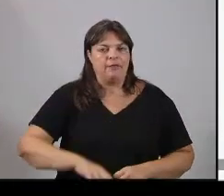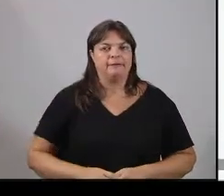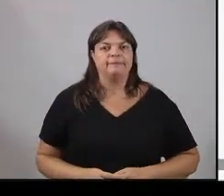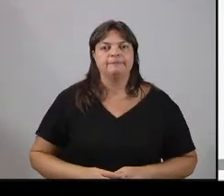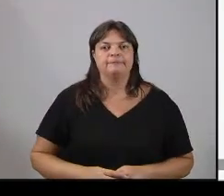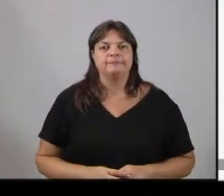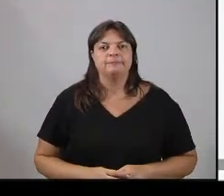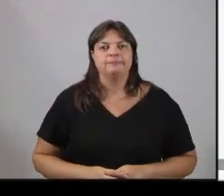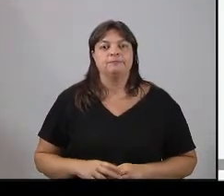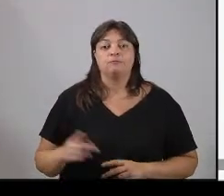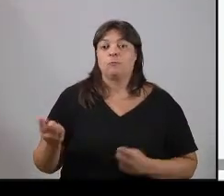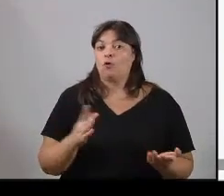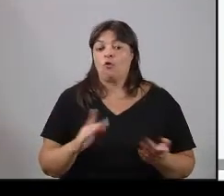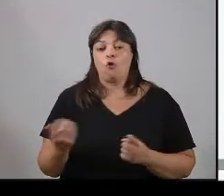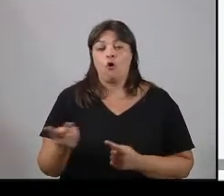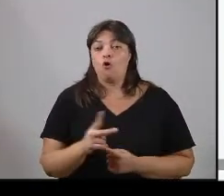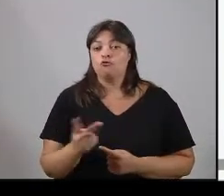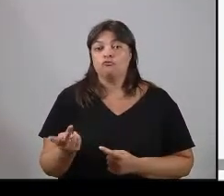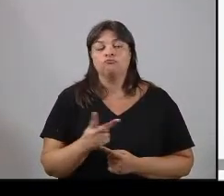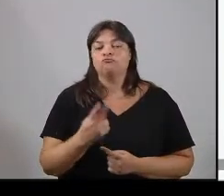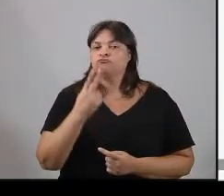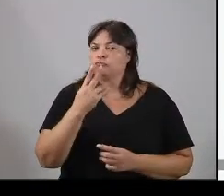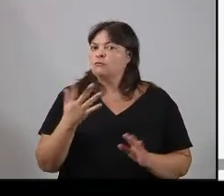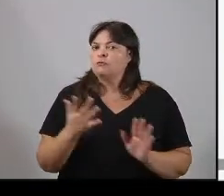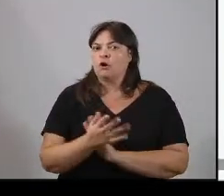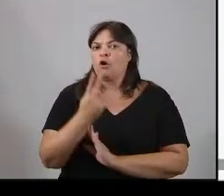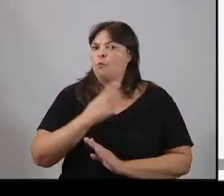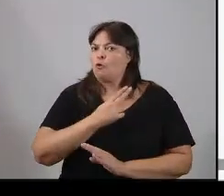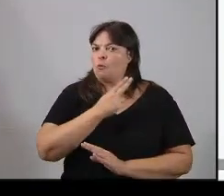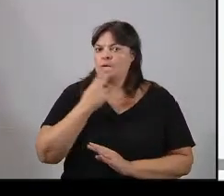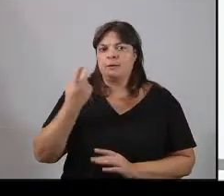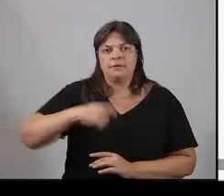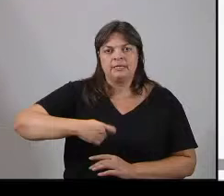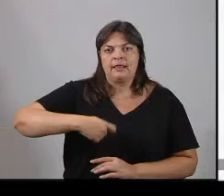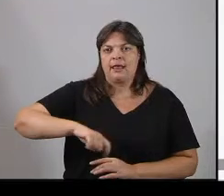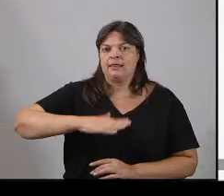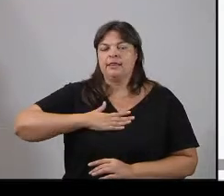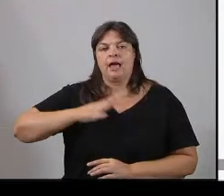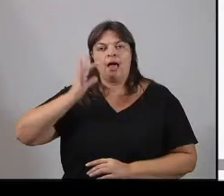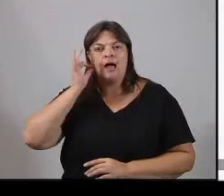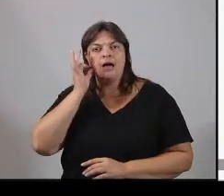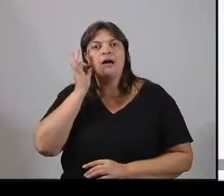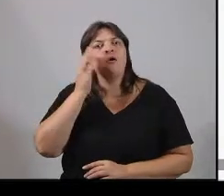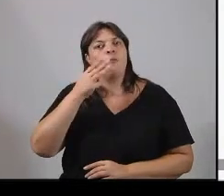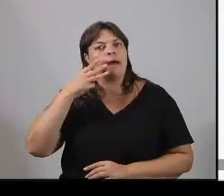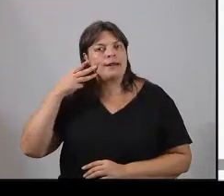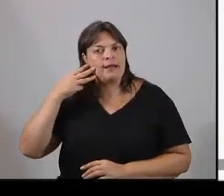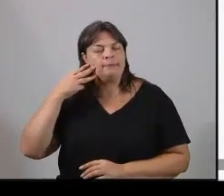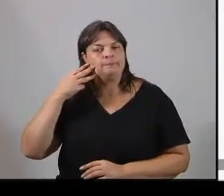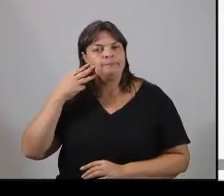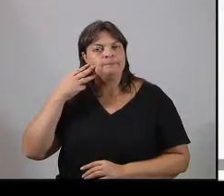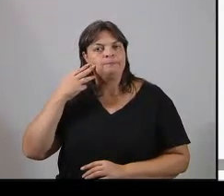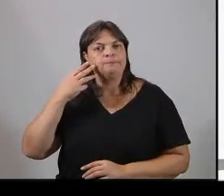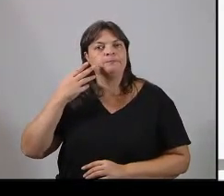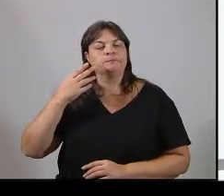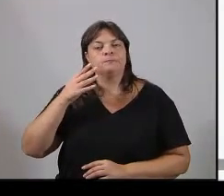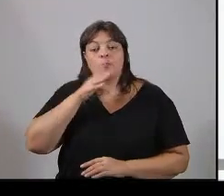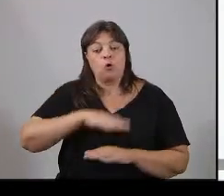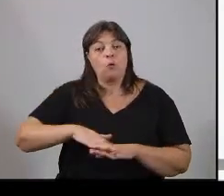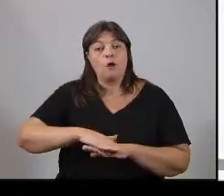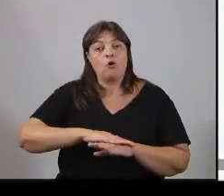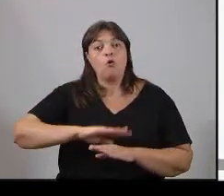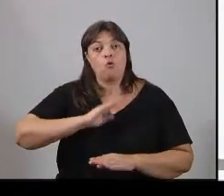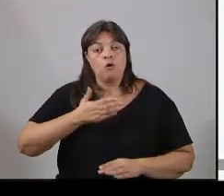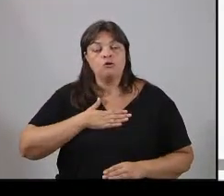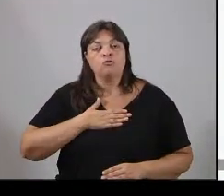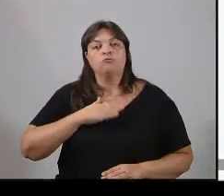Estos dos polígonos son un compromiso directo de nuestra presidenta, de la presidenta María Guardiola. Nuestro Gobierno